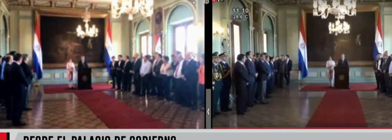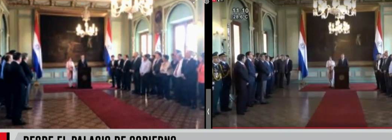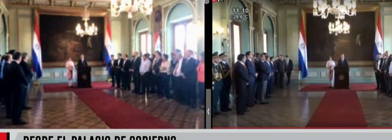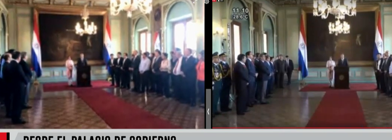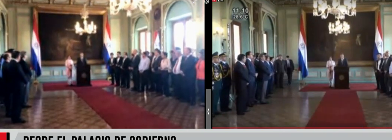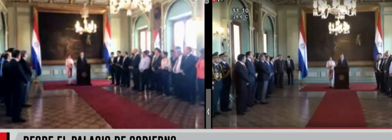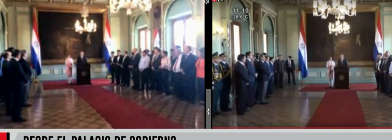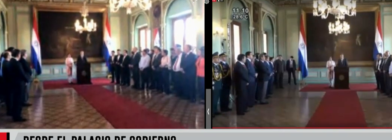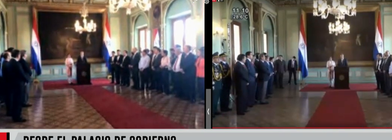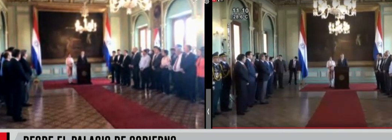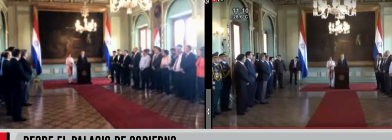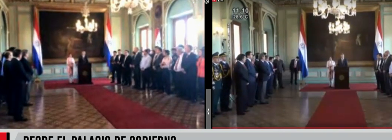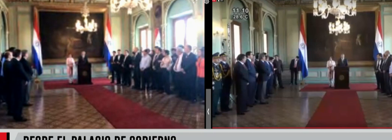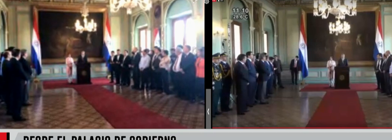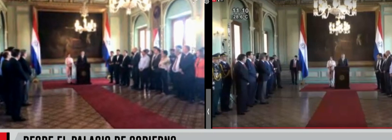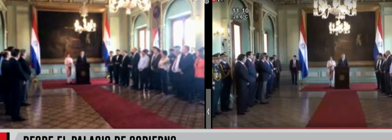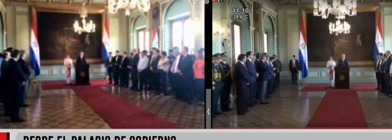Con las debidas disculpas